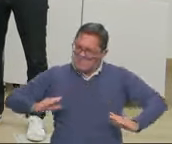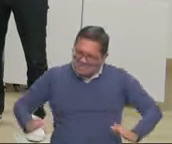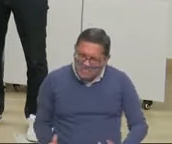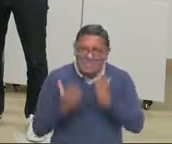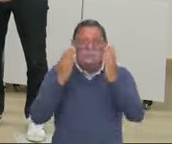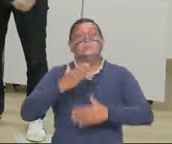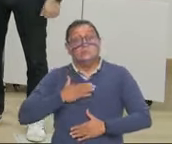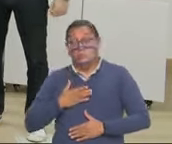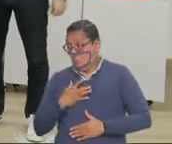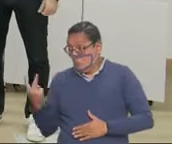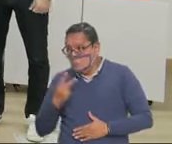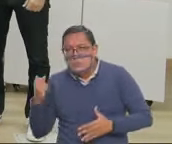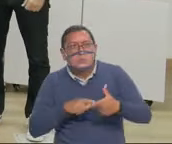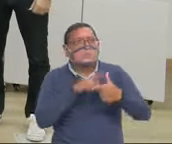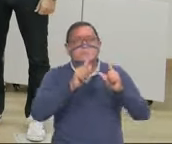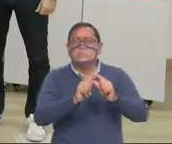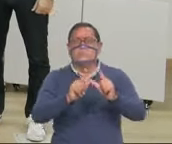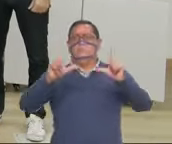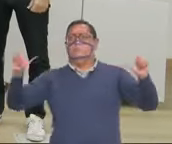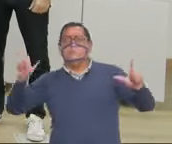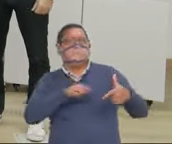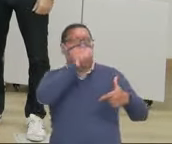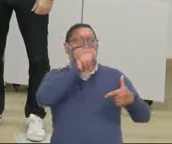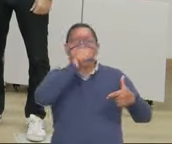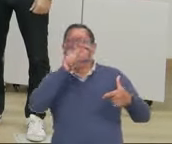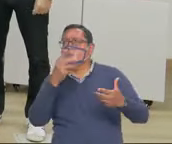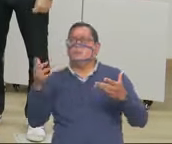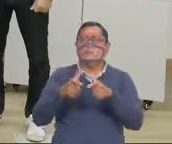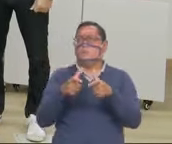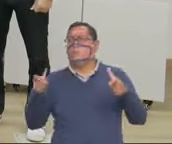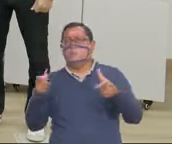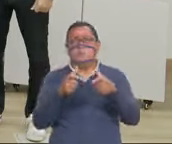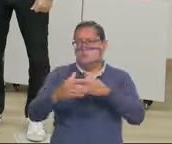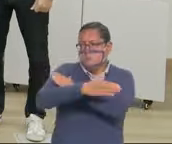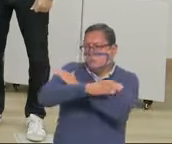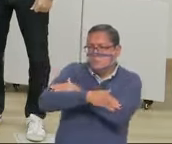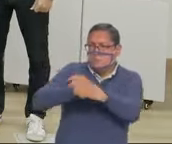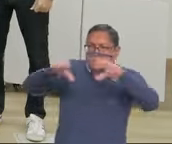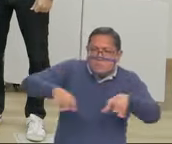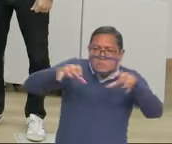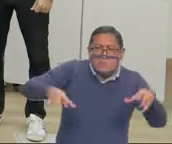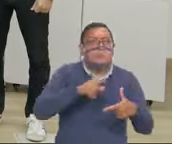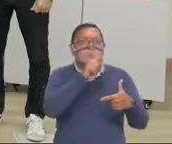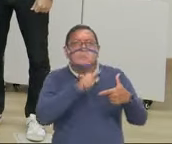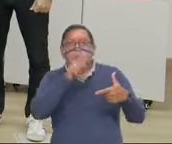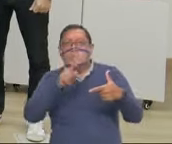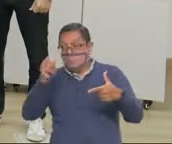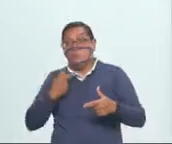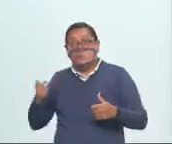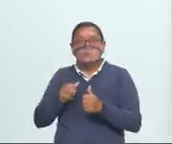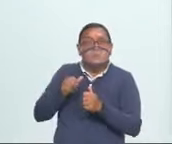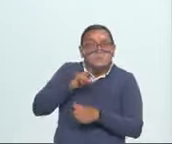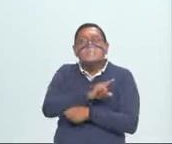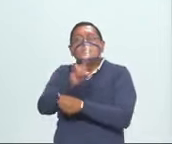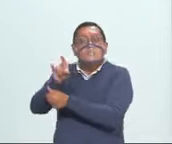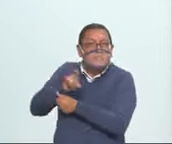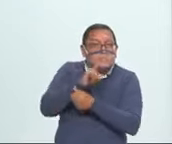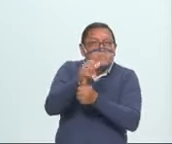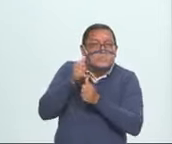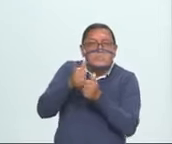las cifras de contagio, de fallecidos, el comportamiento ciudadano y sobre la marcha, sobre la semana, les